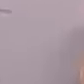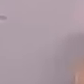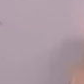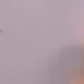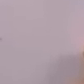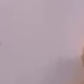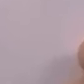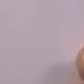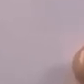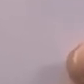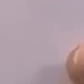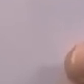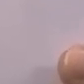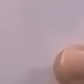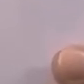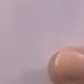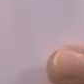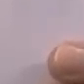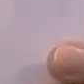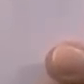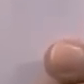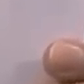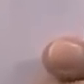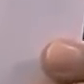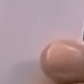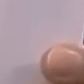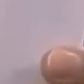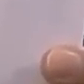Gerardo Blay jefe de la PUVE